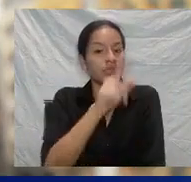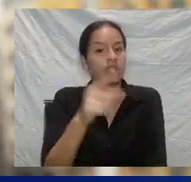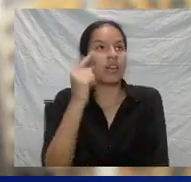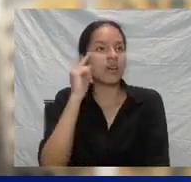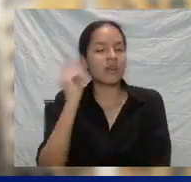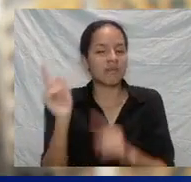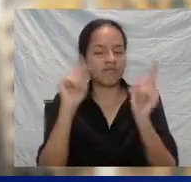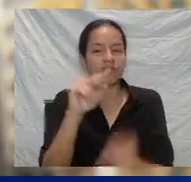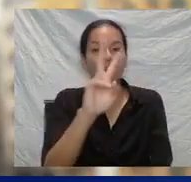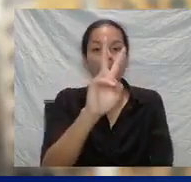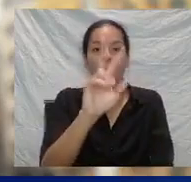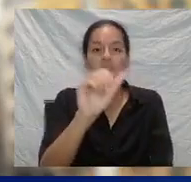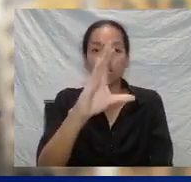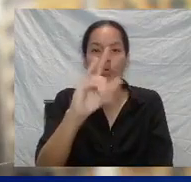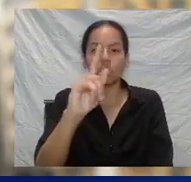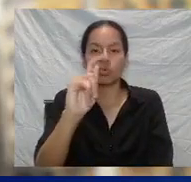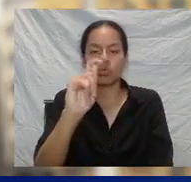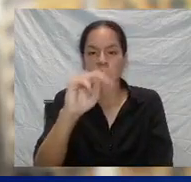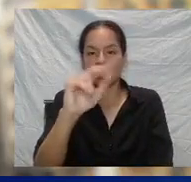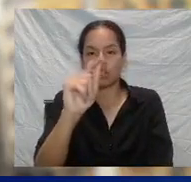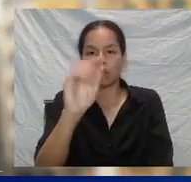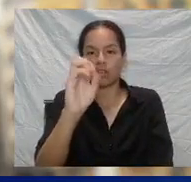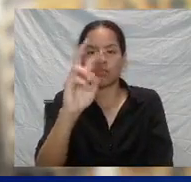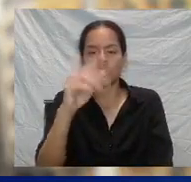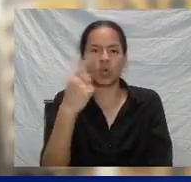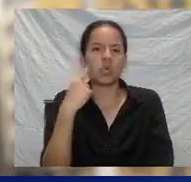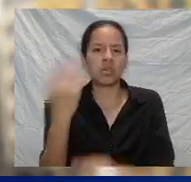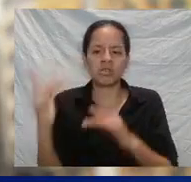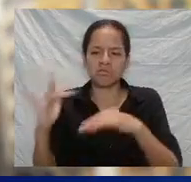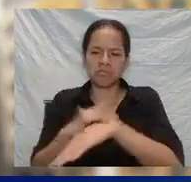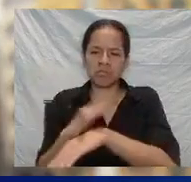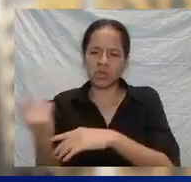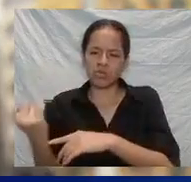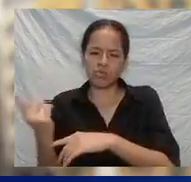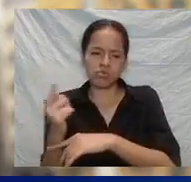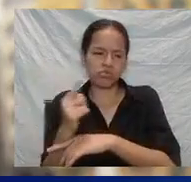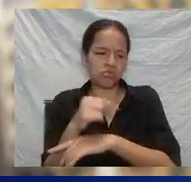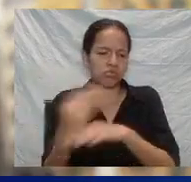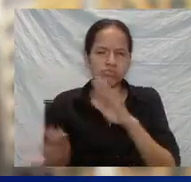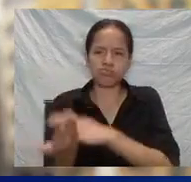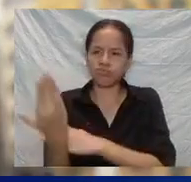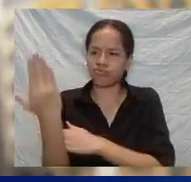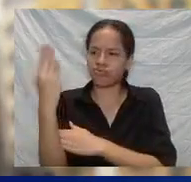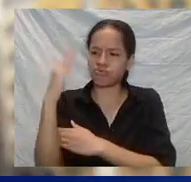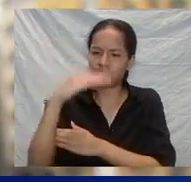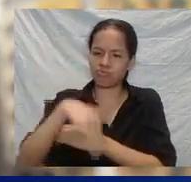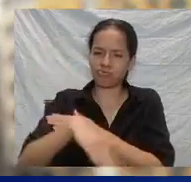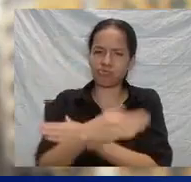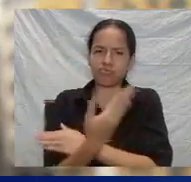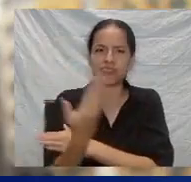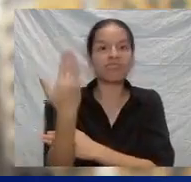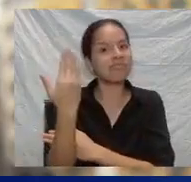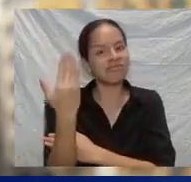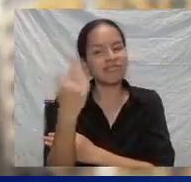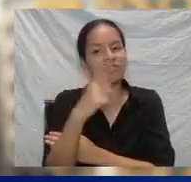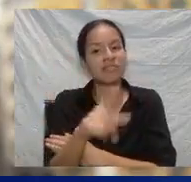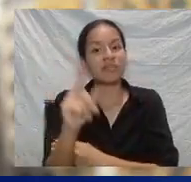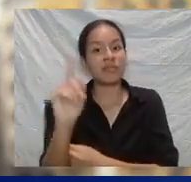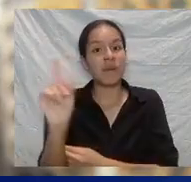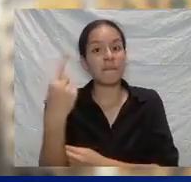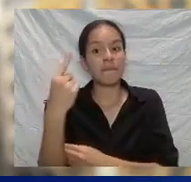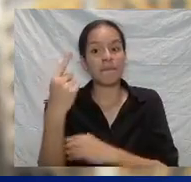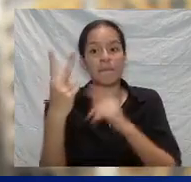preocupes que el horario es corridos hasta de madrugada si nos dejan salido la chamba vas y te vacuna y recuerda que tu primera dosis y segunda es